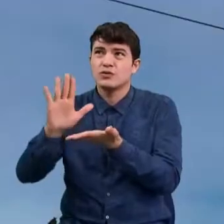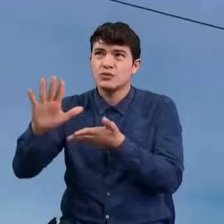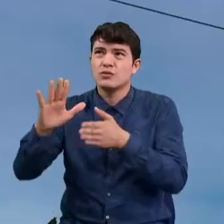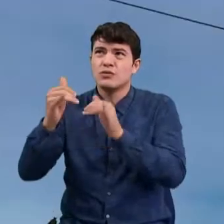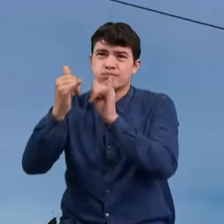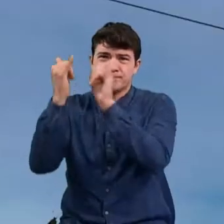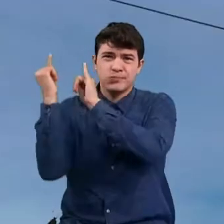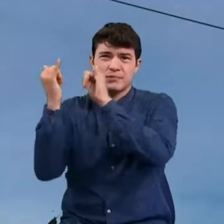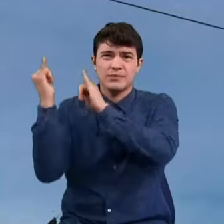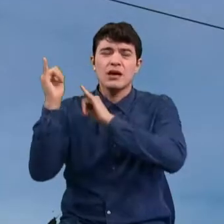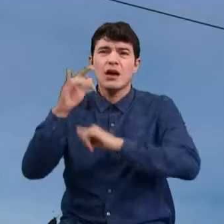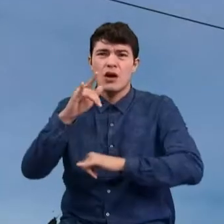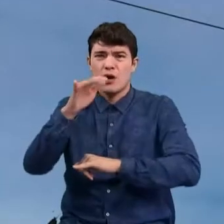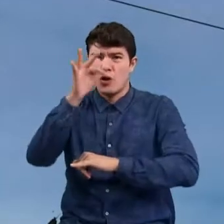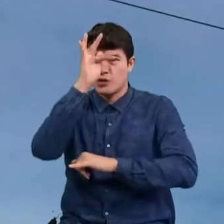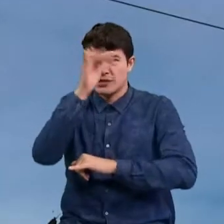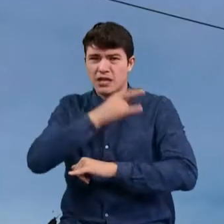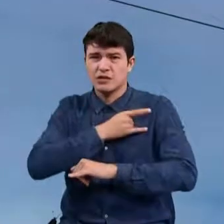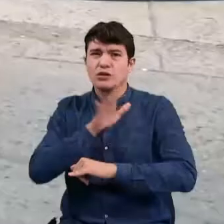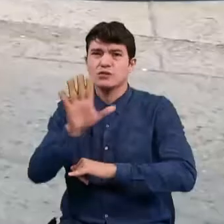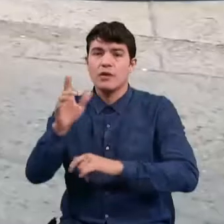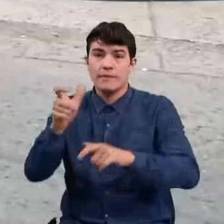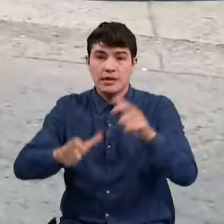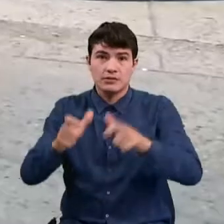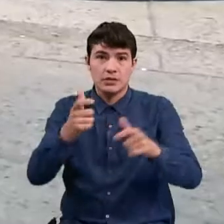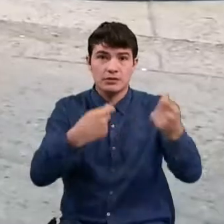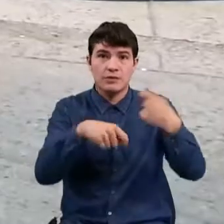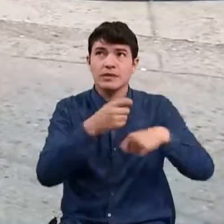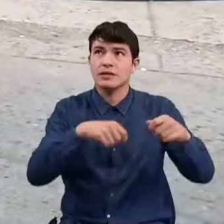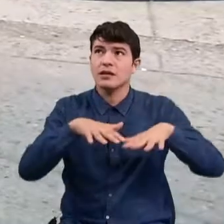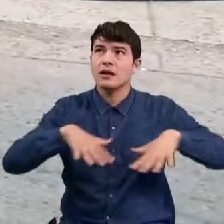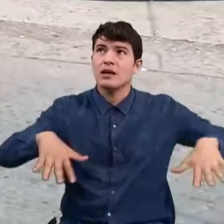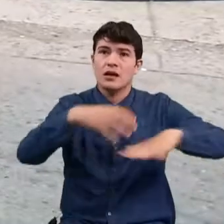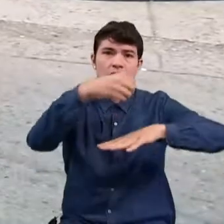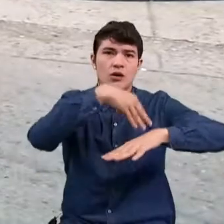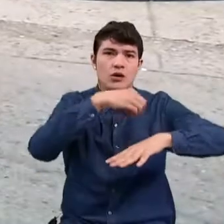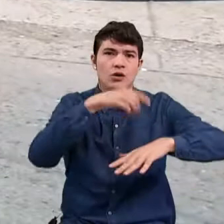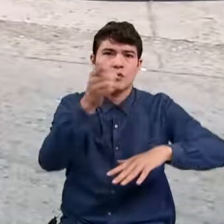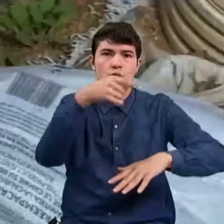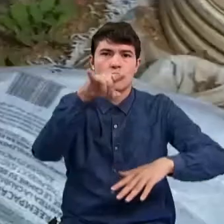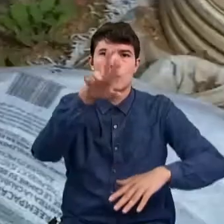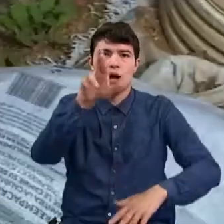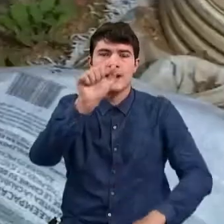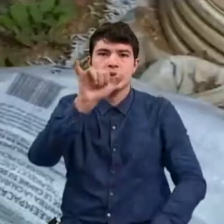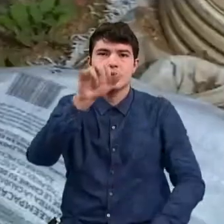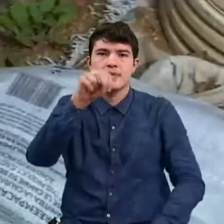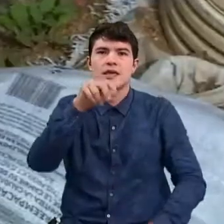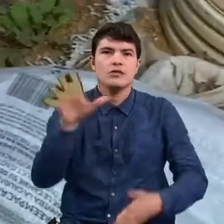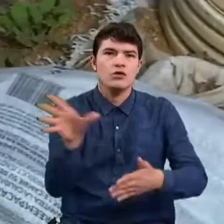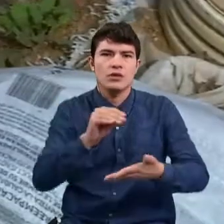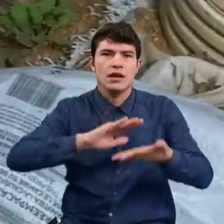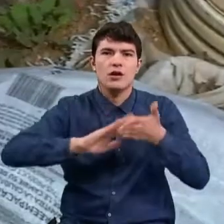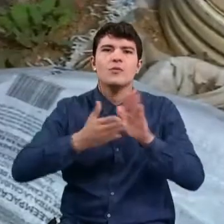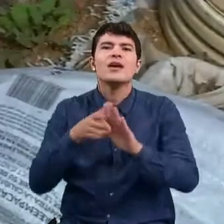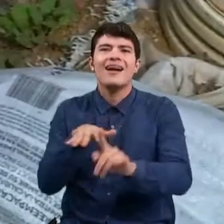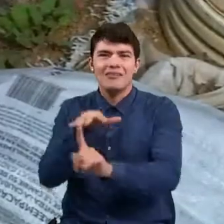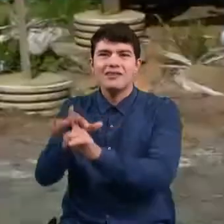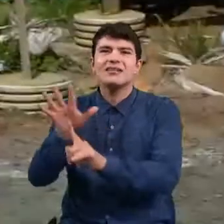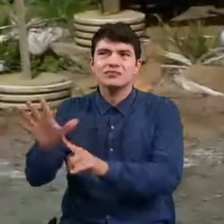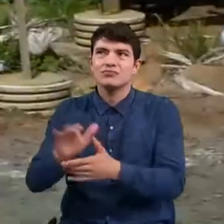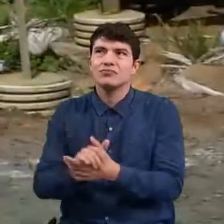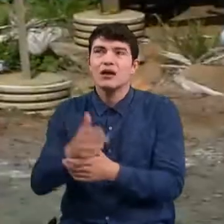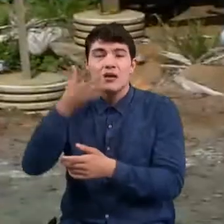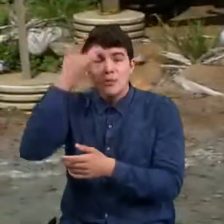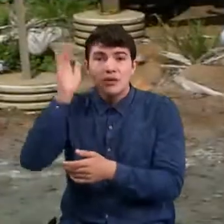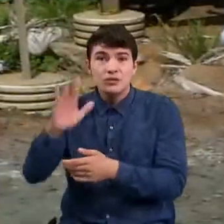tensión del hospital universitario de santander comerciantes de la plaza guarín de la ciudad de bucaramanga y comunidad del sector se han visto afectados ya